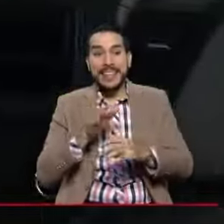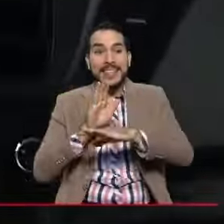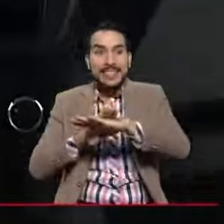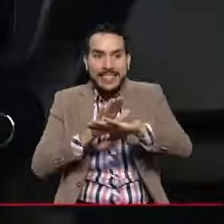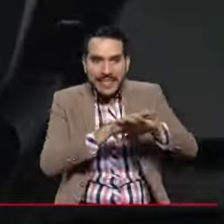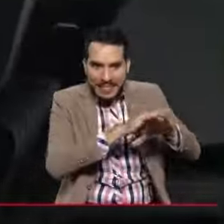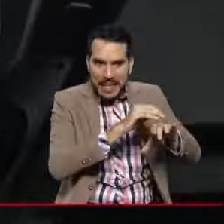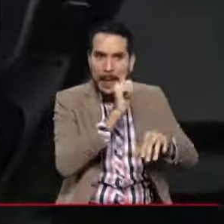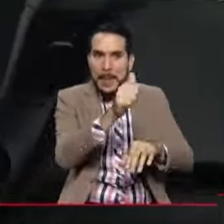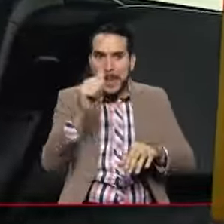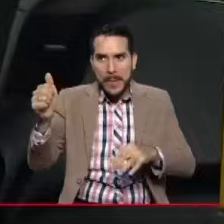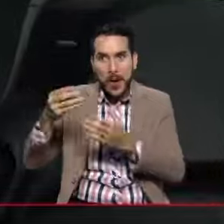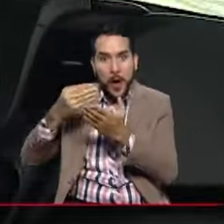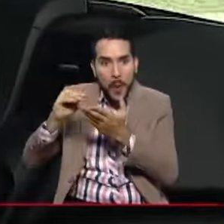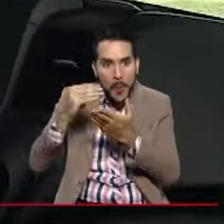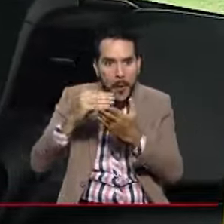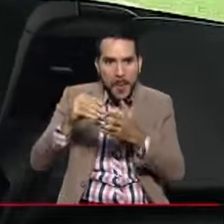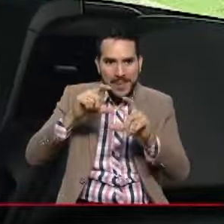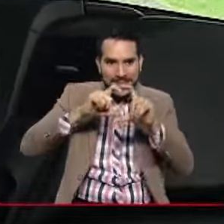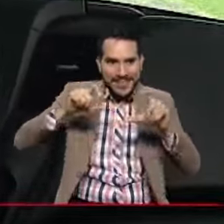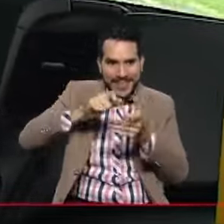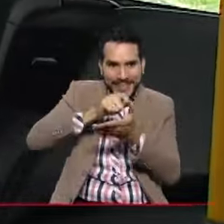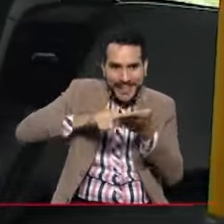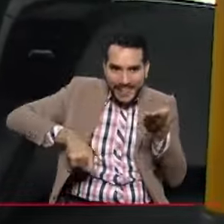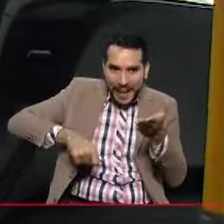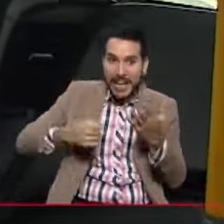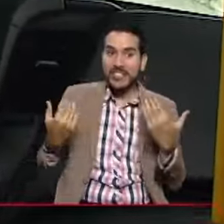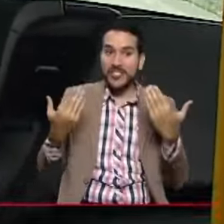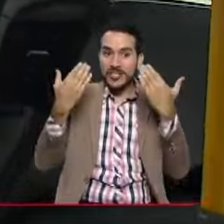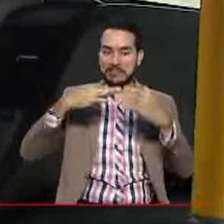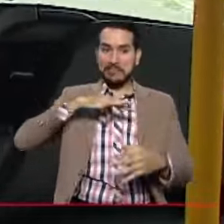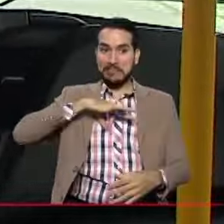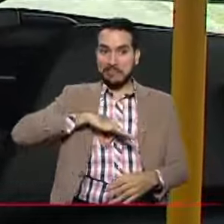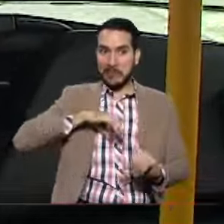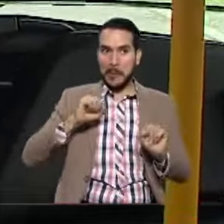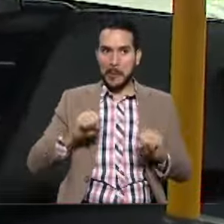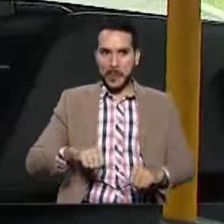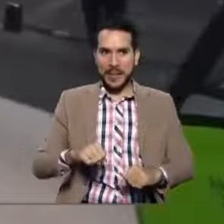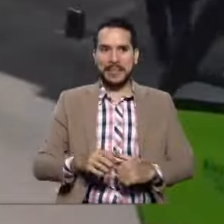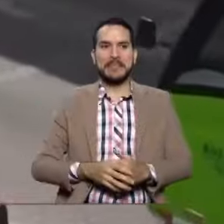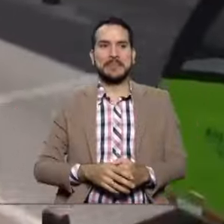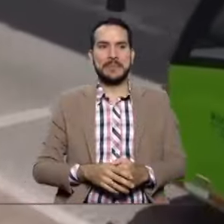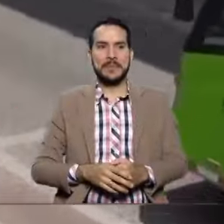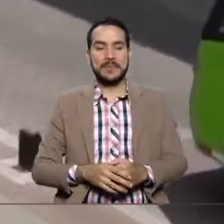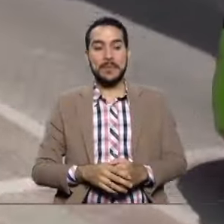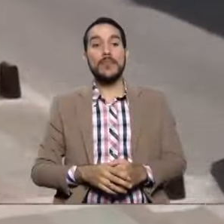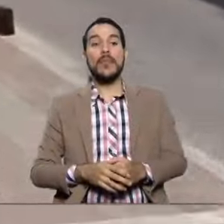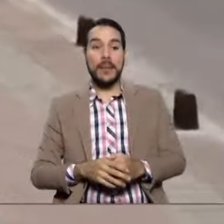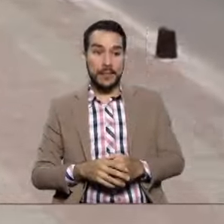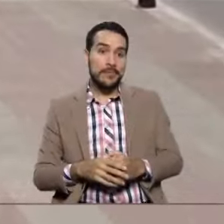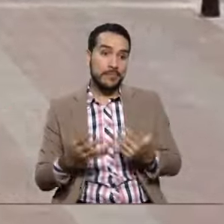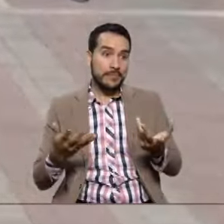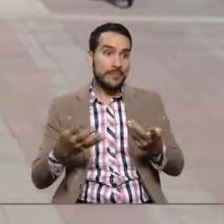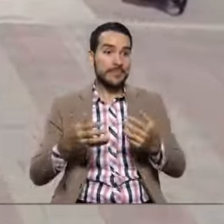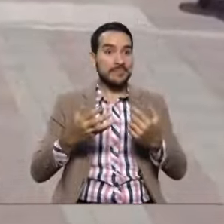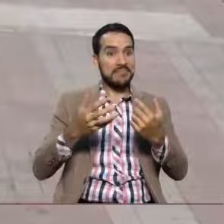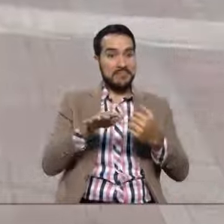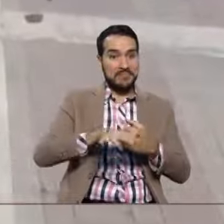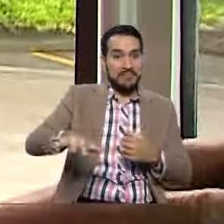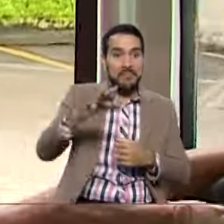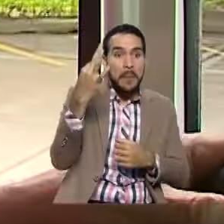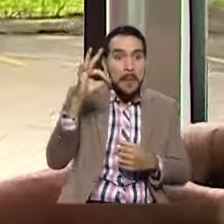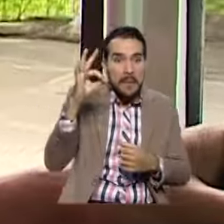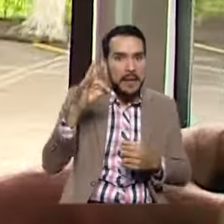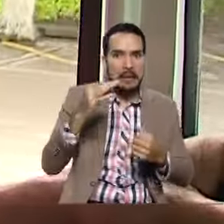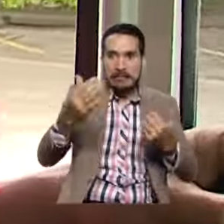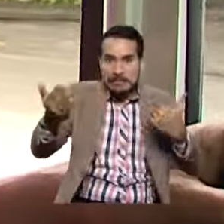poder gozar de ese beneficio. En la Villa de Las Palmas esperan que sea una apuesta ampliamente aprovechada.